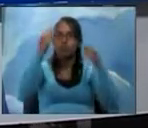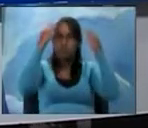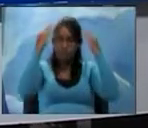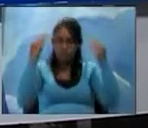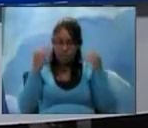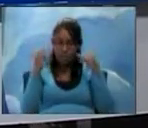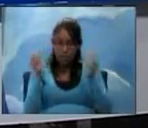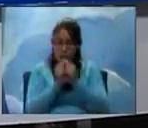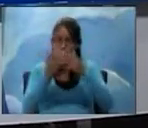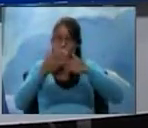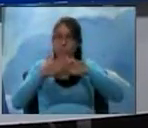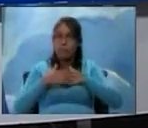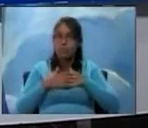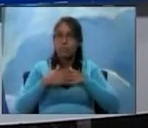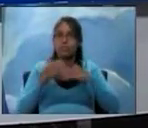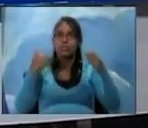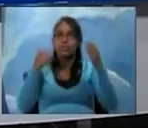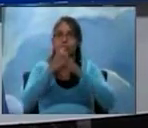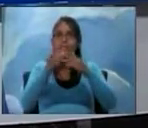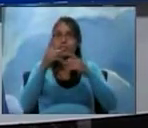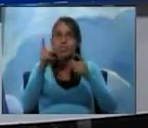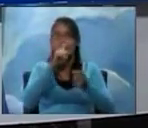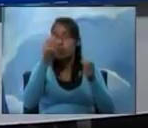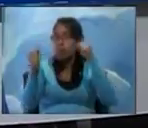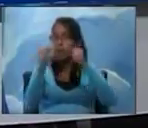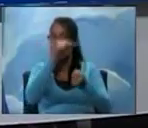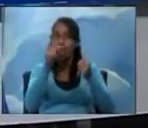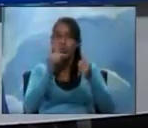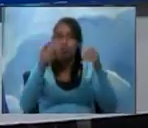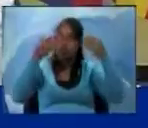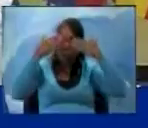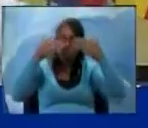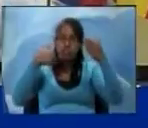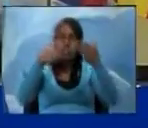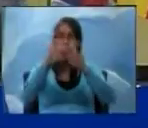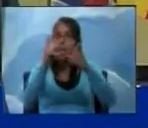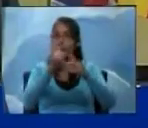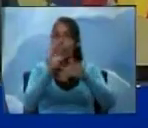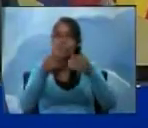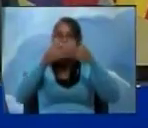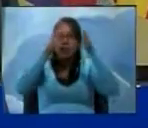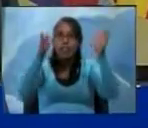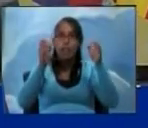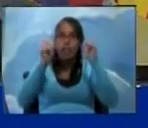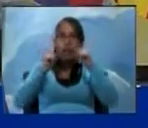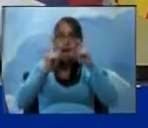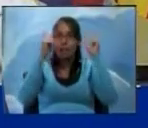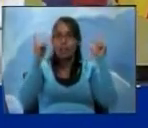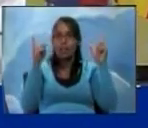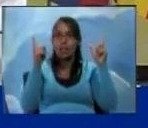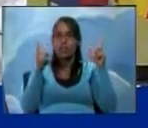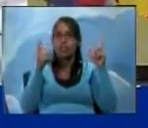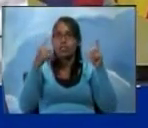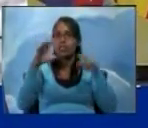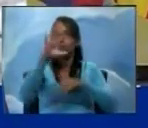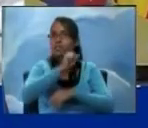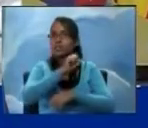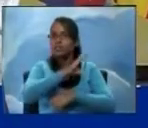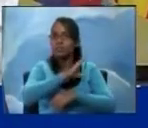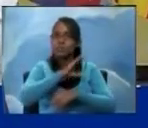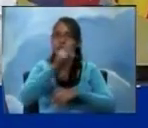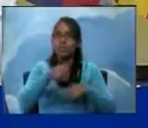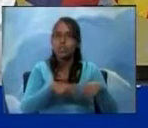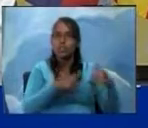cabeza conmigo y cierra. Si no va manejando, cierre los ojos. Si va manejando, deje los ojos abiertos. Agarre ese corazón